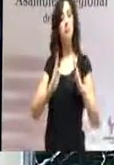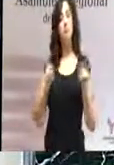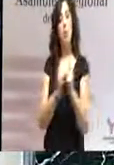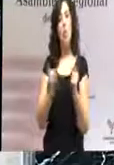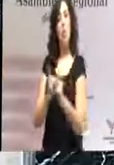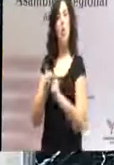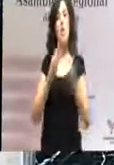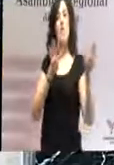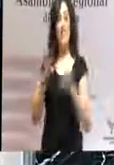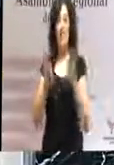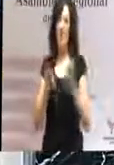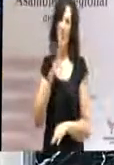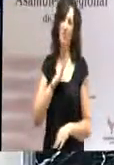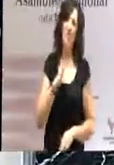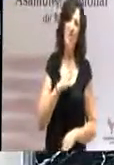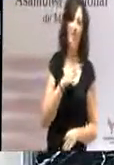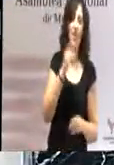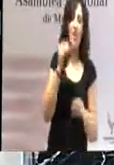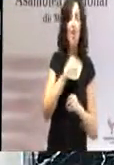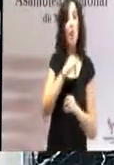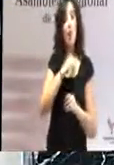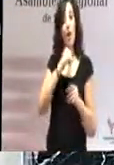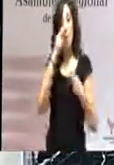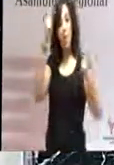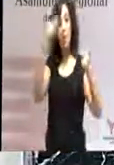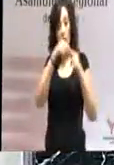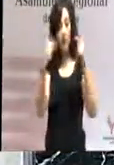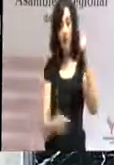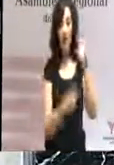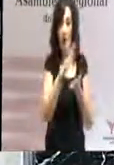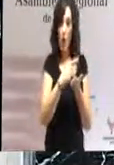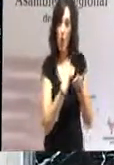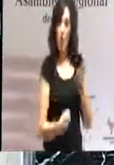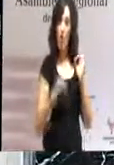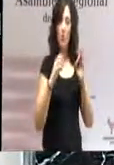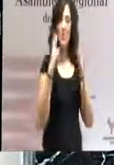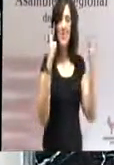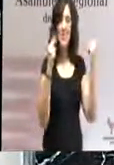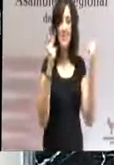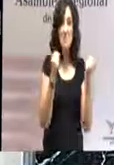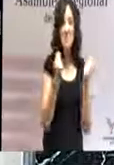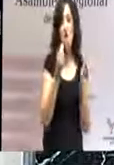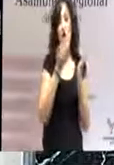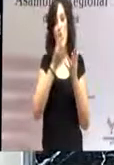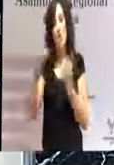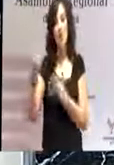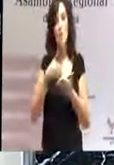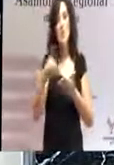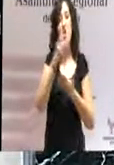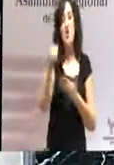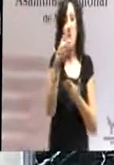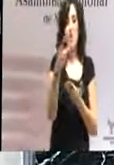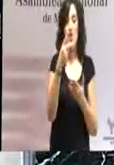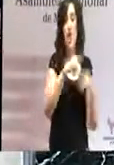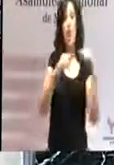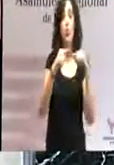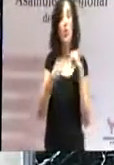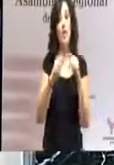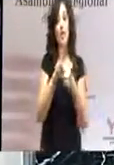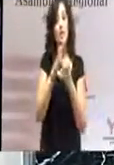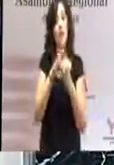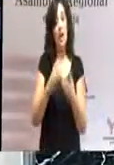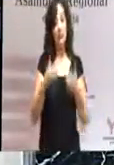el 95%. La deuda pública de nuestra región ha alcanzado ya los 7.800 millones de euros y la autoridad fiscal independiente